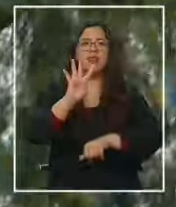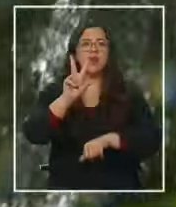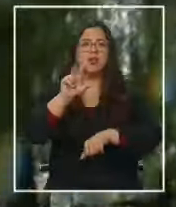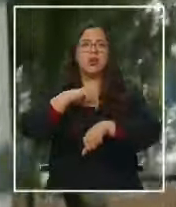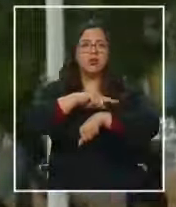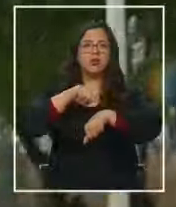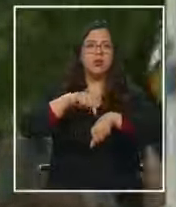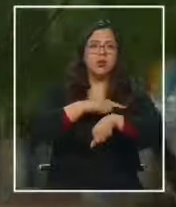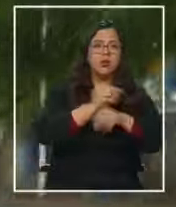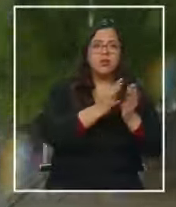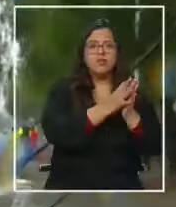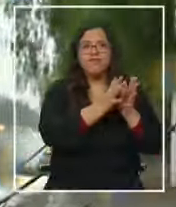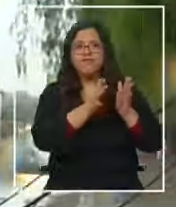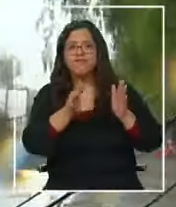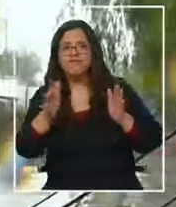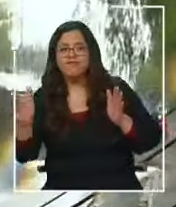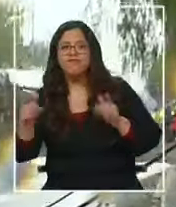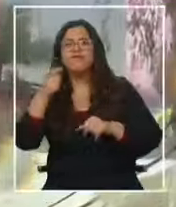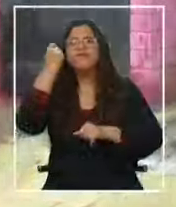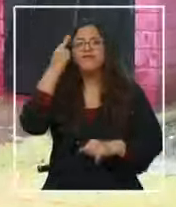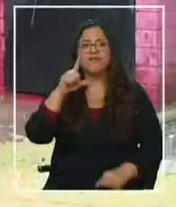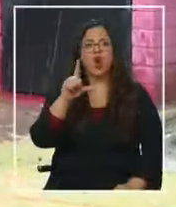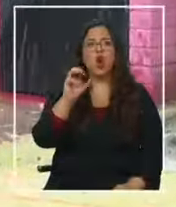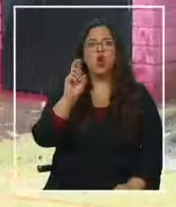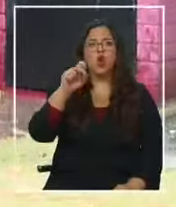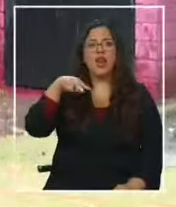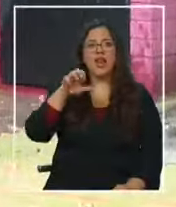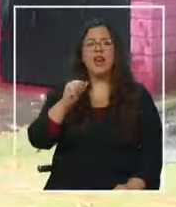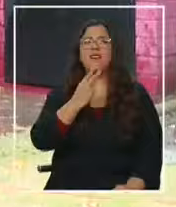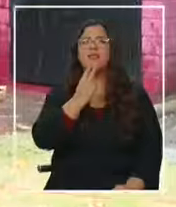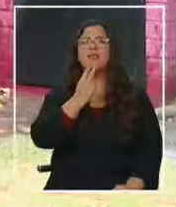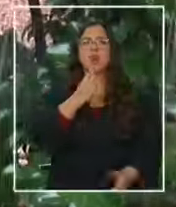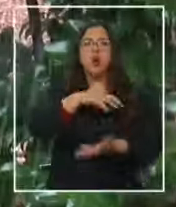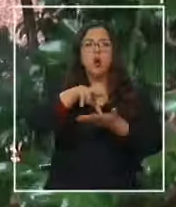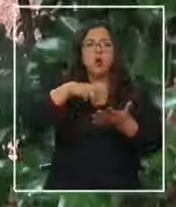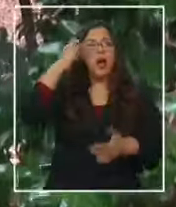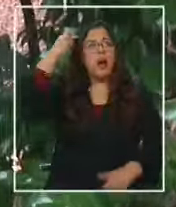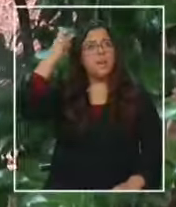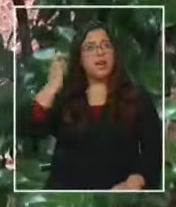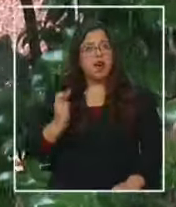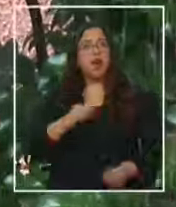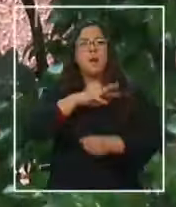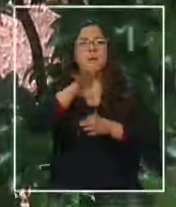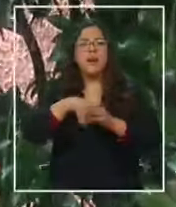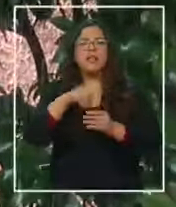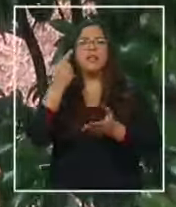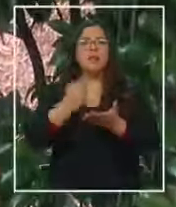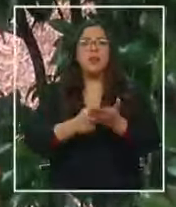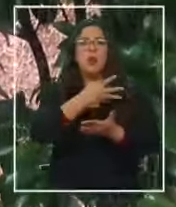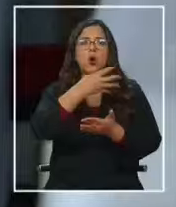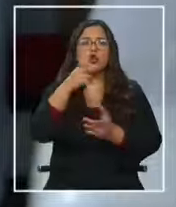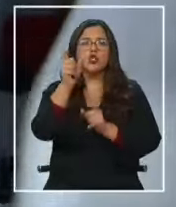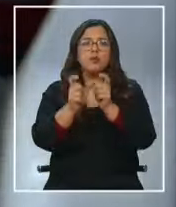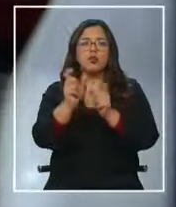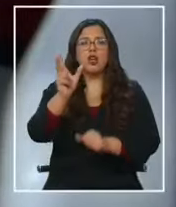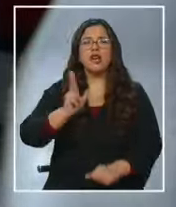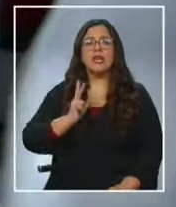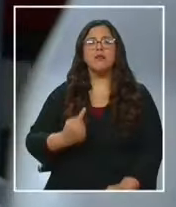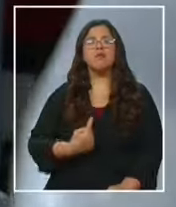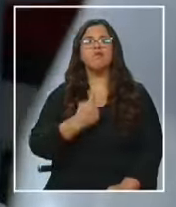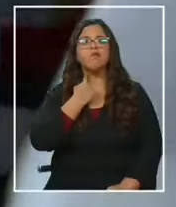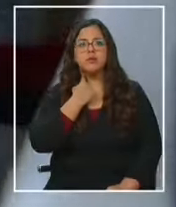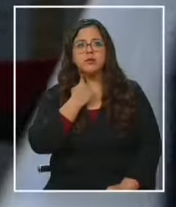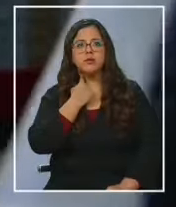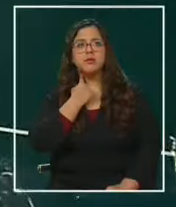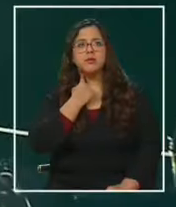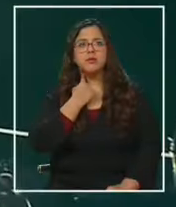48 horas. Bien lo sabe Lorena, vive en Peñalolén y es parte de los más de 1.400 clientes afectados solo en esta